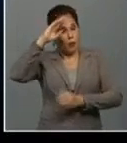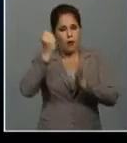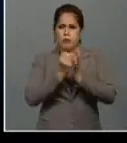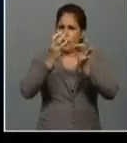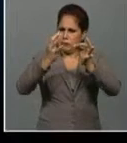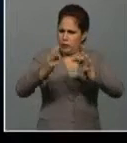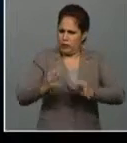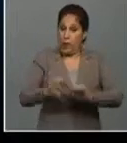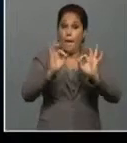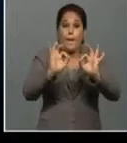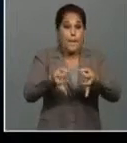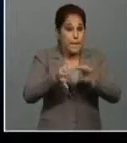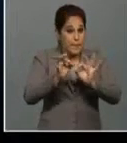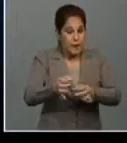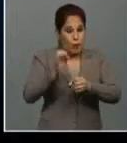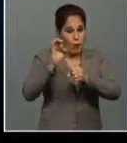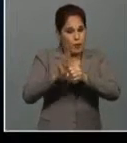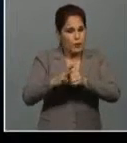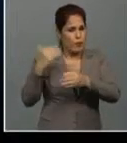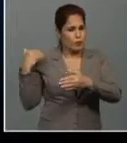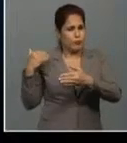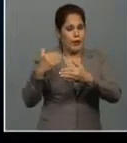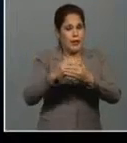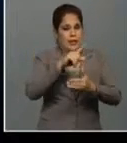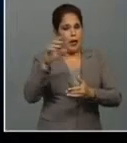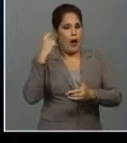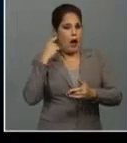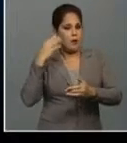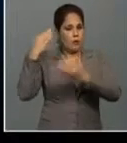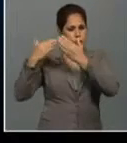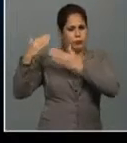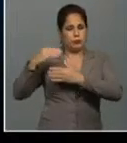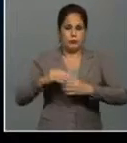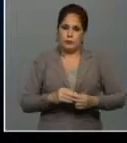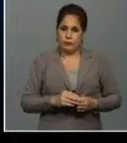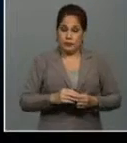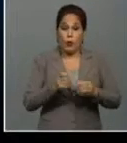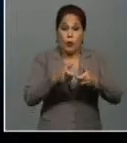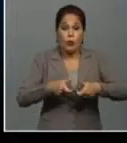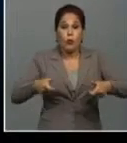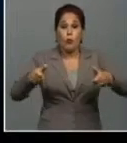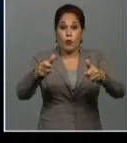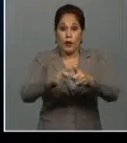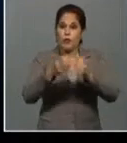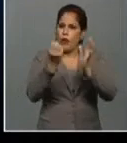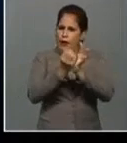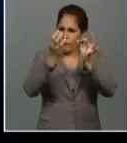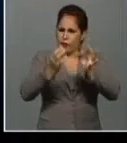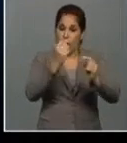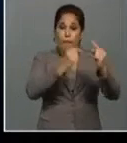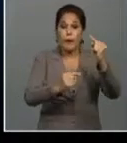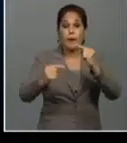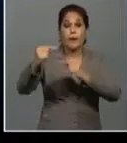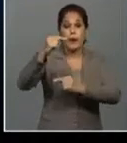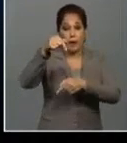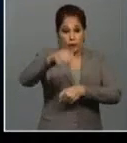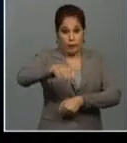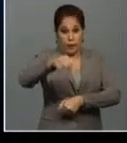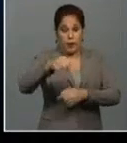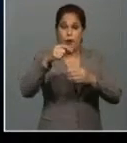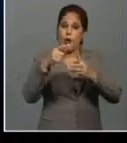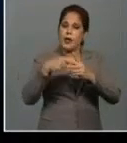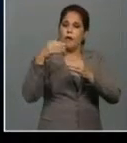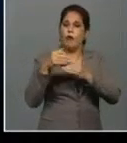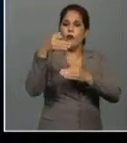ratifico que es el mismo que comenzó hace más de 100 años en la demajagua el congreso definió las prioridades para el presente y